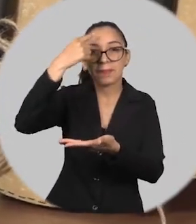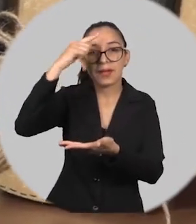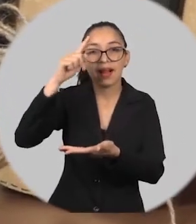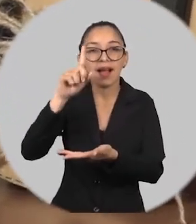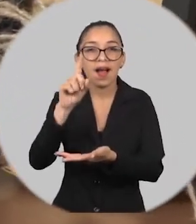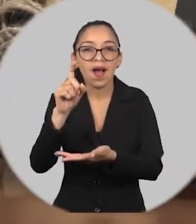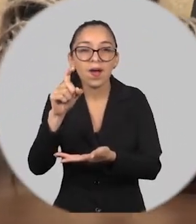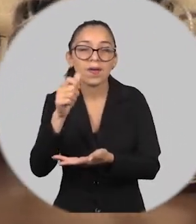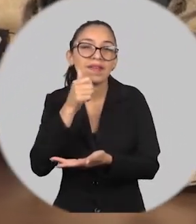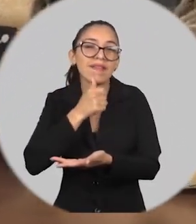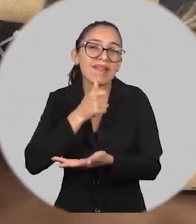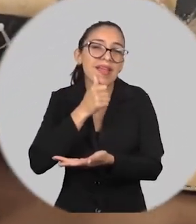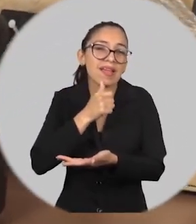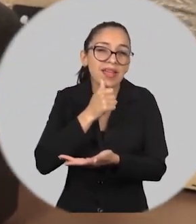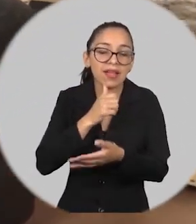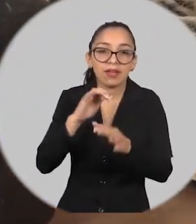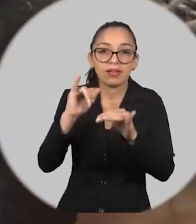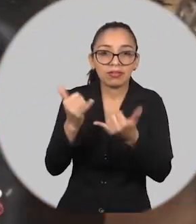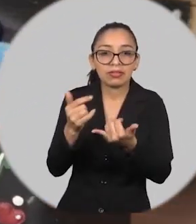las acrílicas foscas.